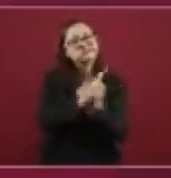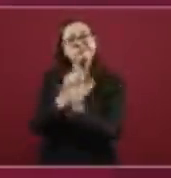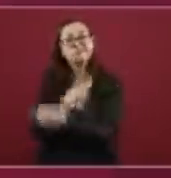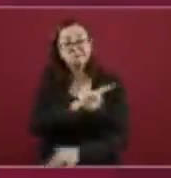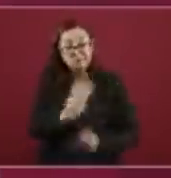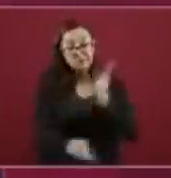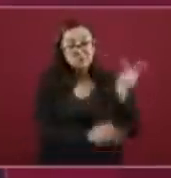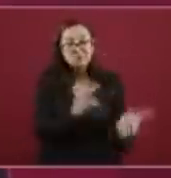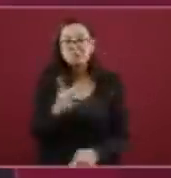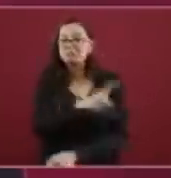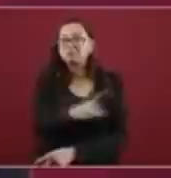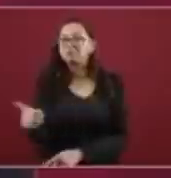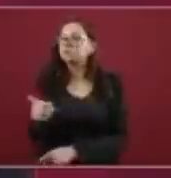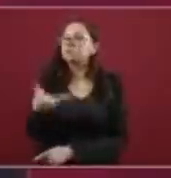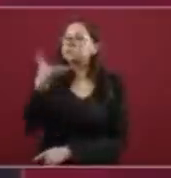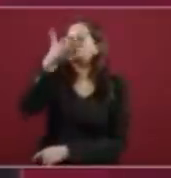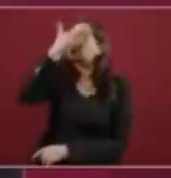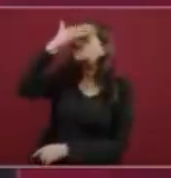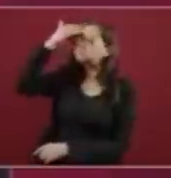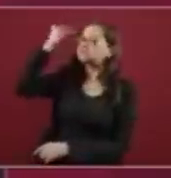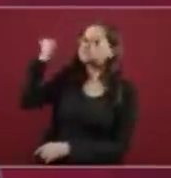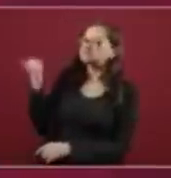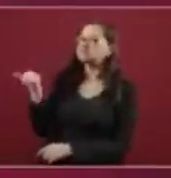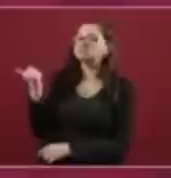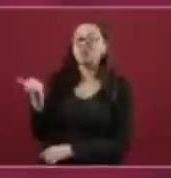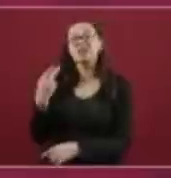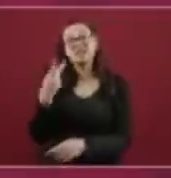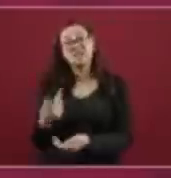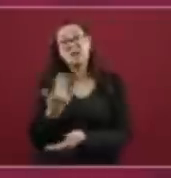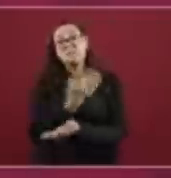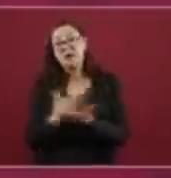no solo no lo sabían, sino no llegaba el dinero,